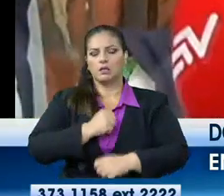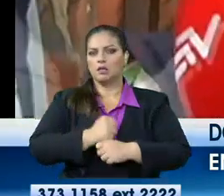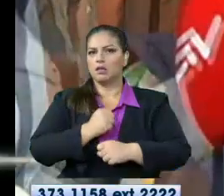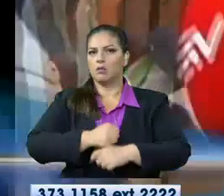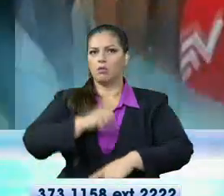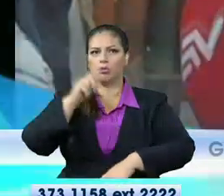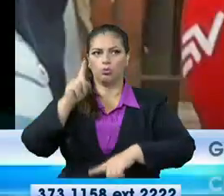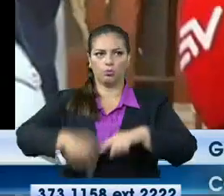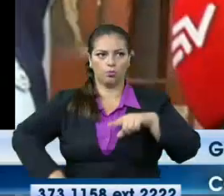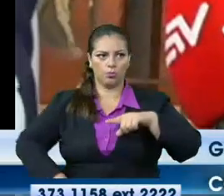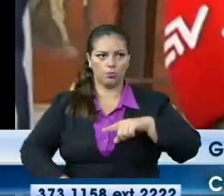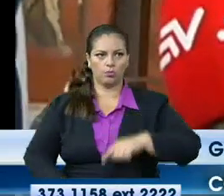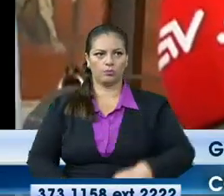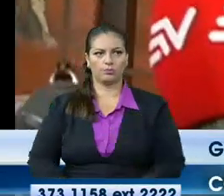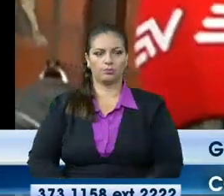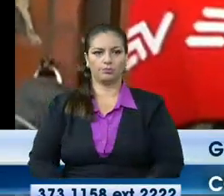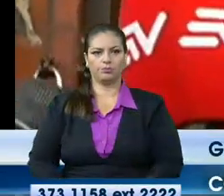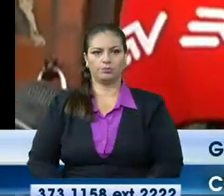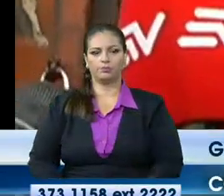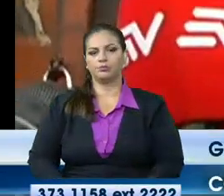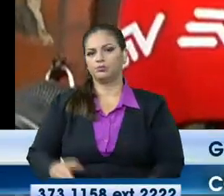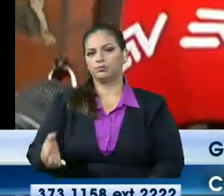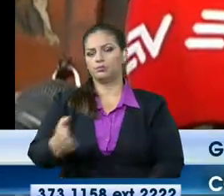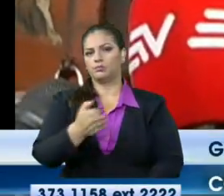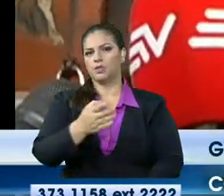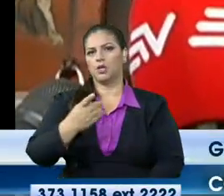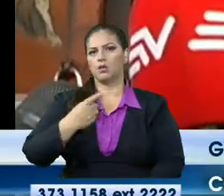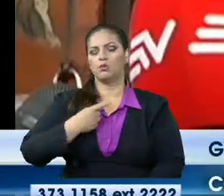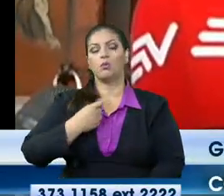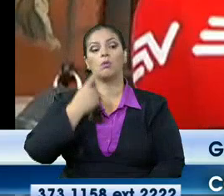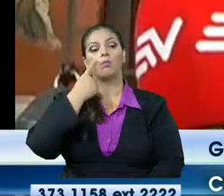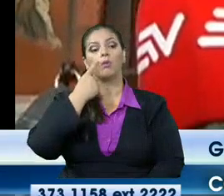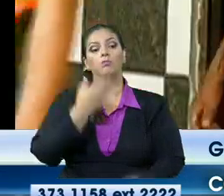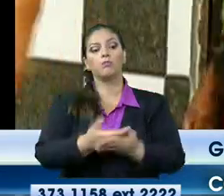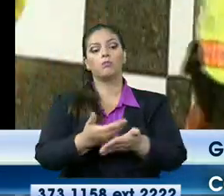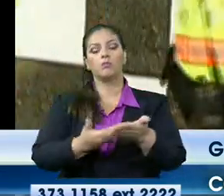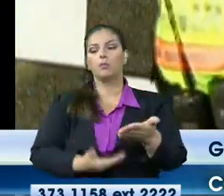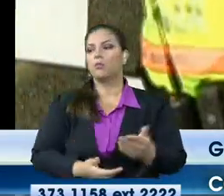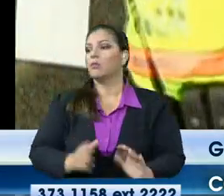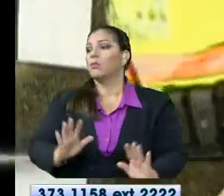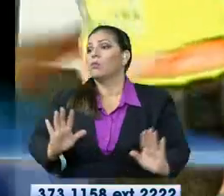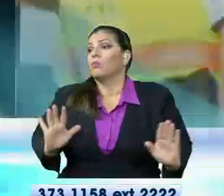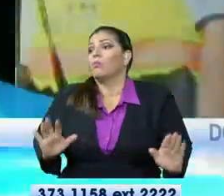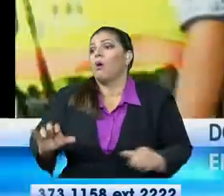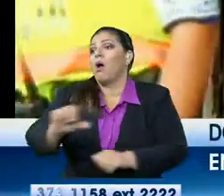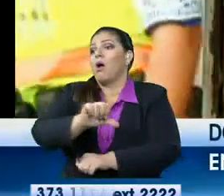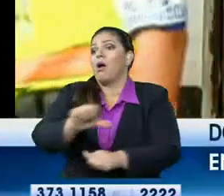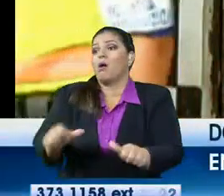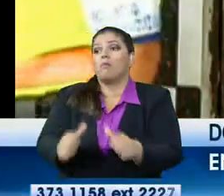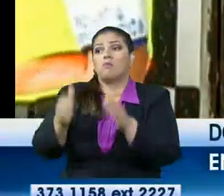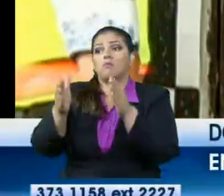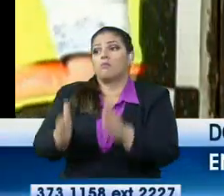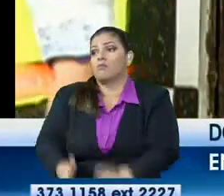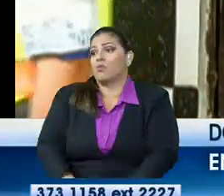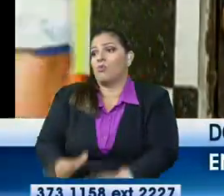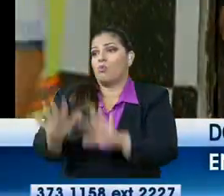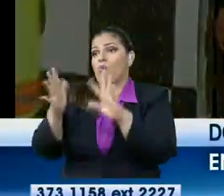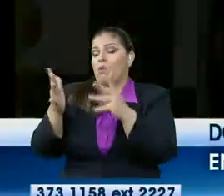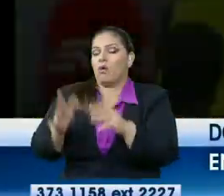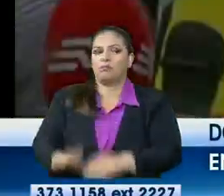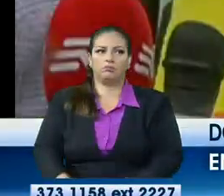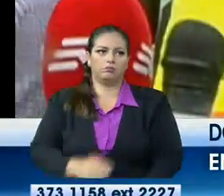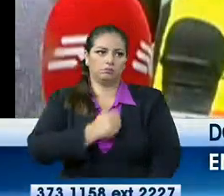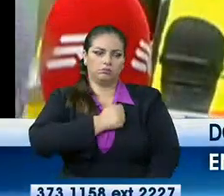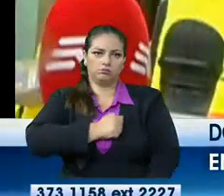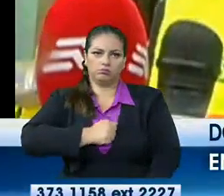otro local. Se clausuró porque al momento de pedirle todos los papeles no se encontraba el administrador. Las inspecciones seguían, pero al final no se encontró ninguna otra novedad.